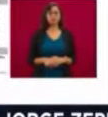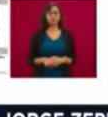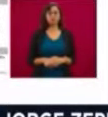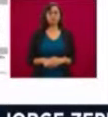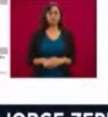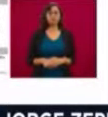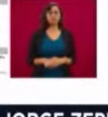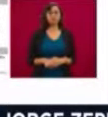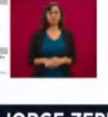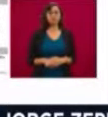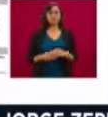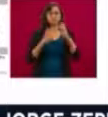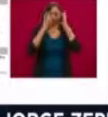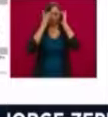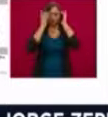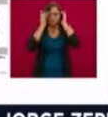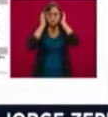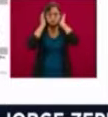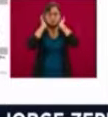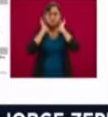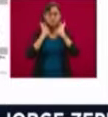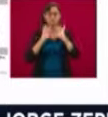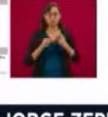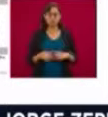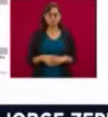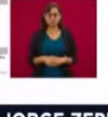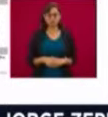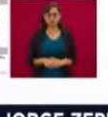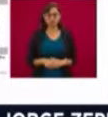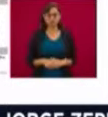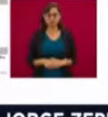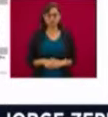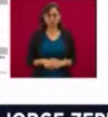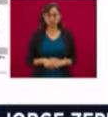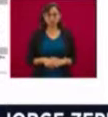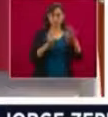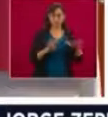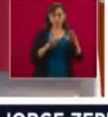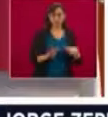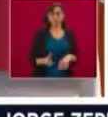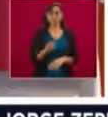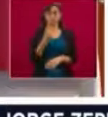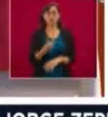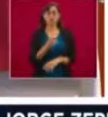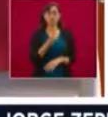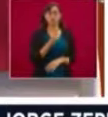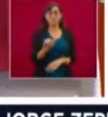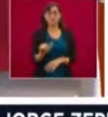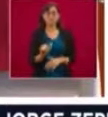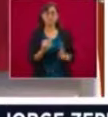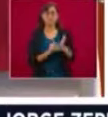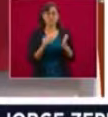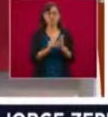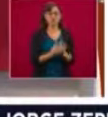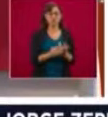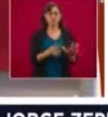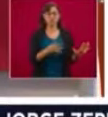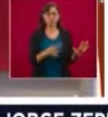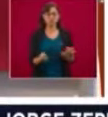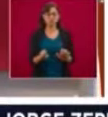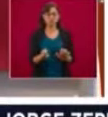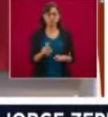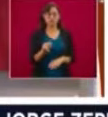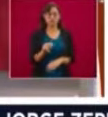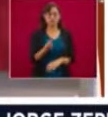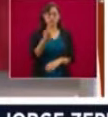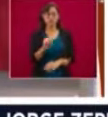¿Quién es la víctima en este caso? Bueno, yo trataba de hacer un balance diciendo que, bueno, de alguna manera a los dos les asiste